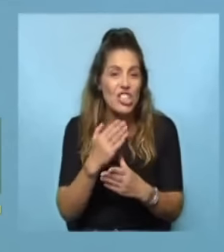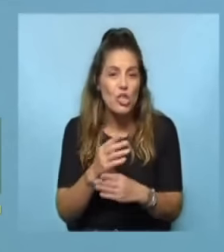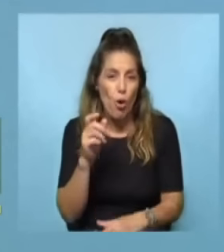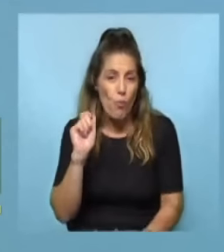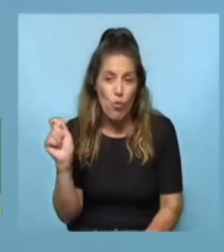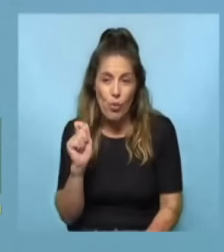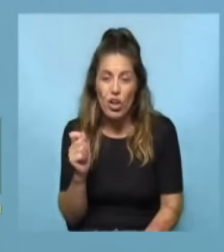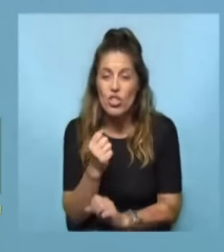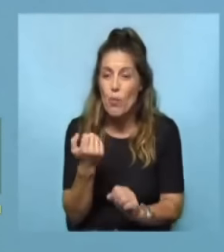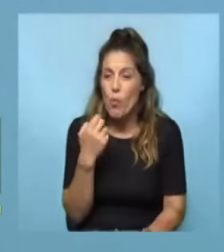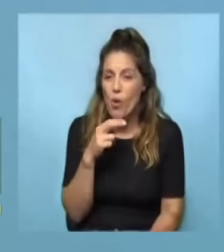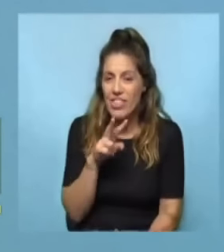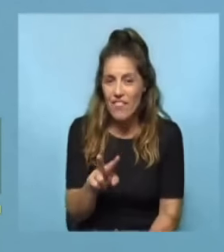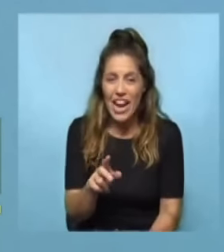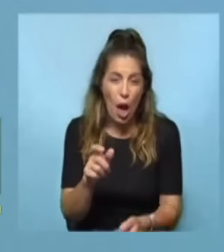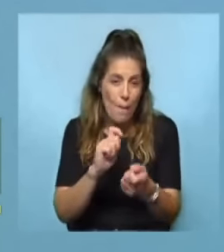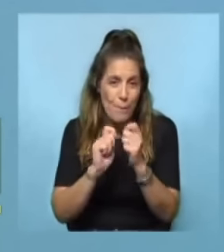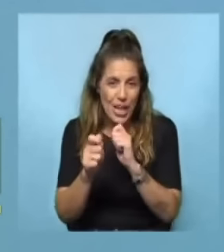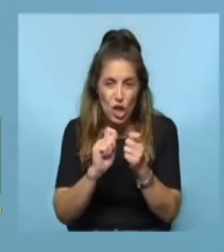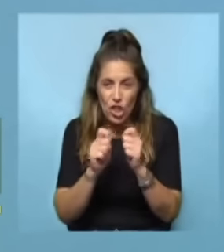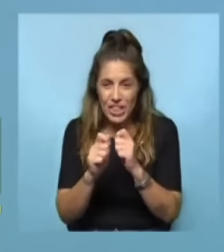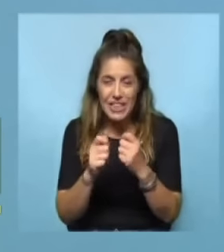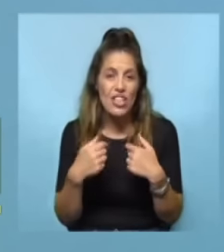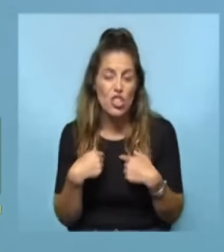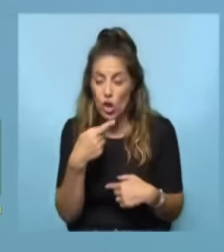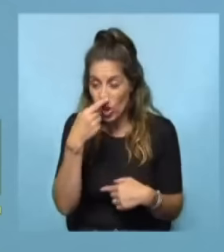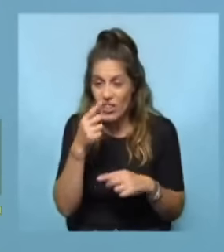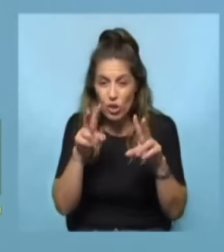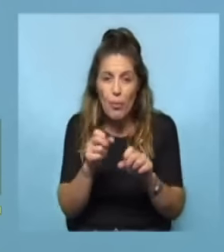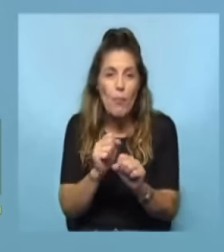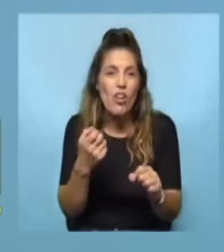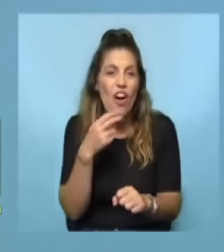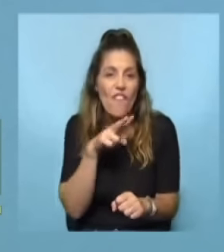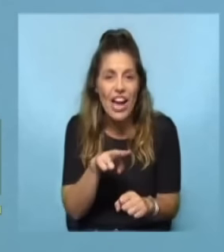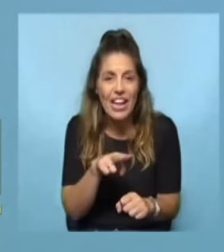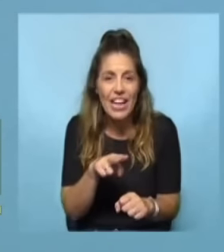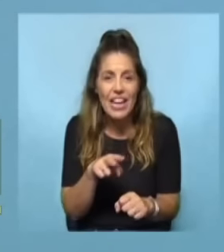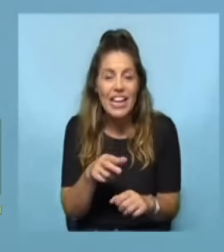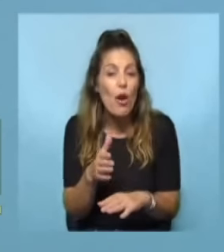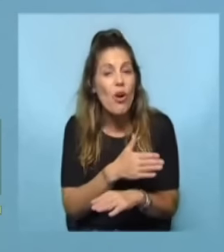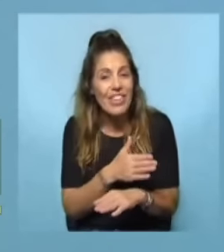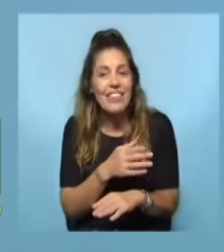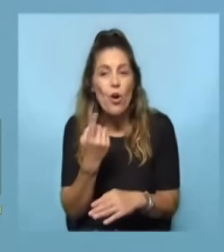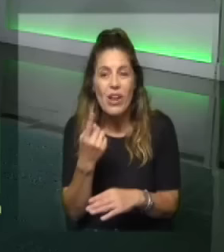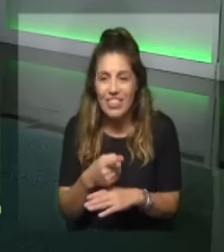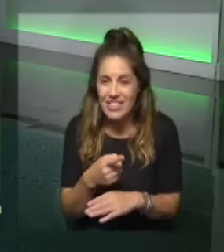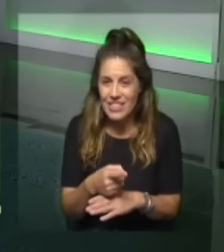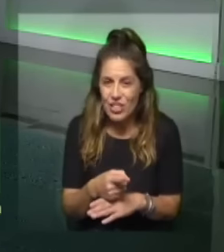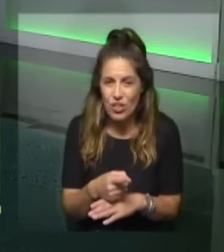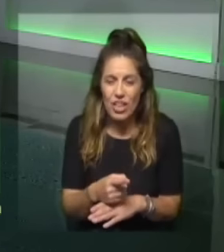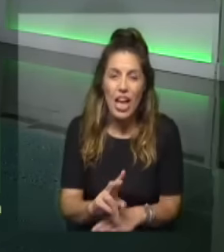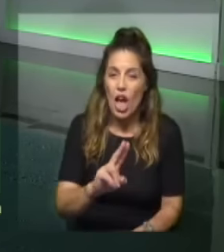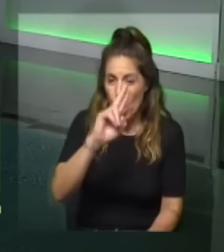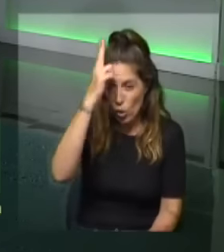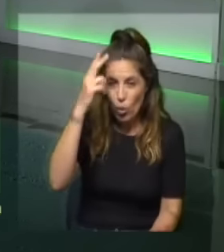eh que la gente los periodistas si yo estoy interesado en un tema puedo entrar a ver qué es lo que hubo detrás de una decisión en Uruguay